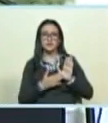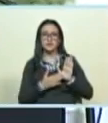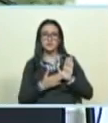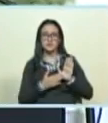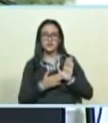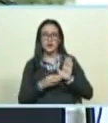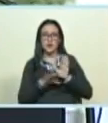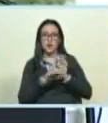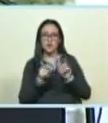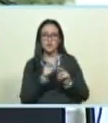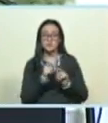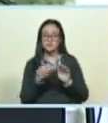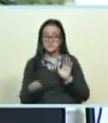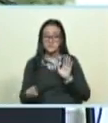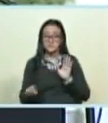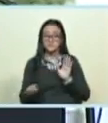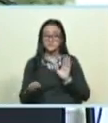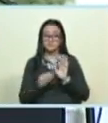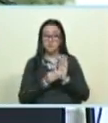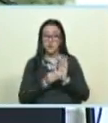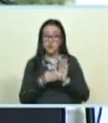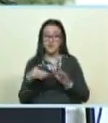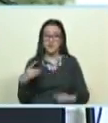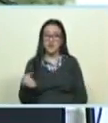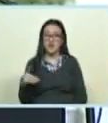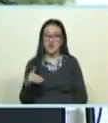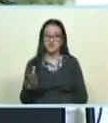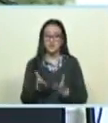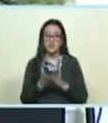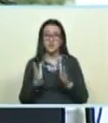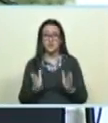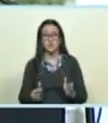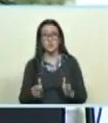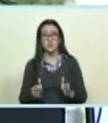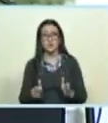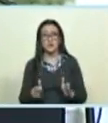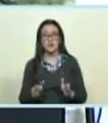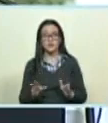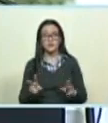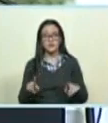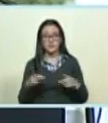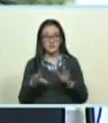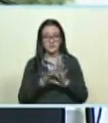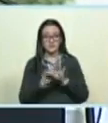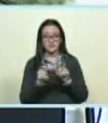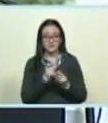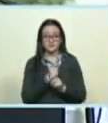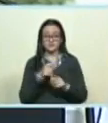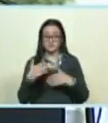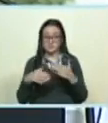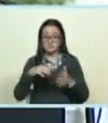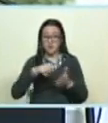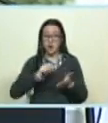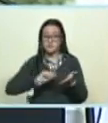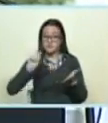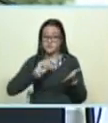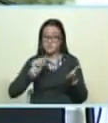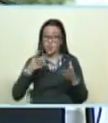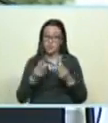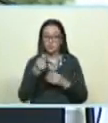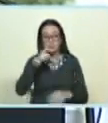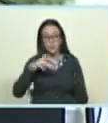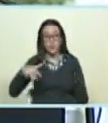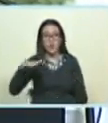la constitucionalización de los derechos de los estudiantes en la nueva constitución que estamos escribiendo con el pueblo.